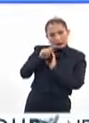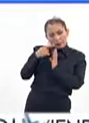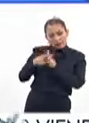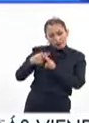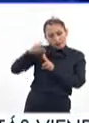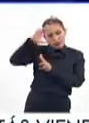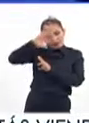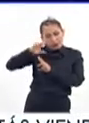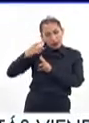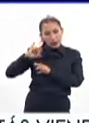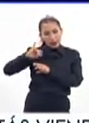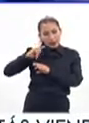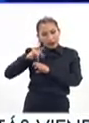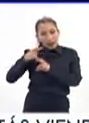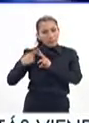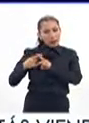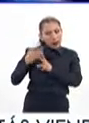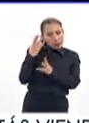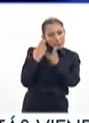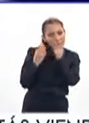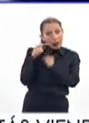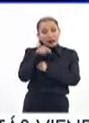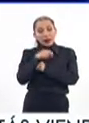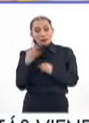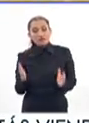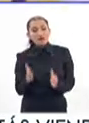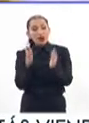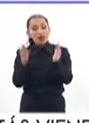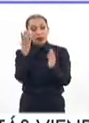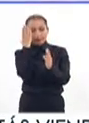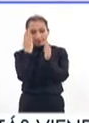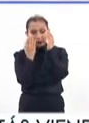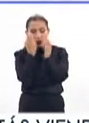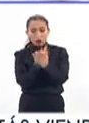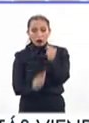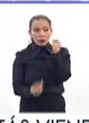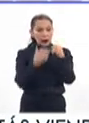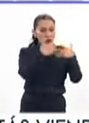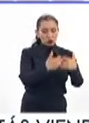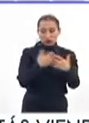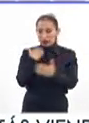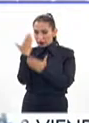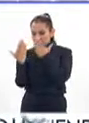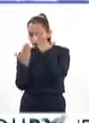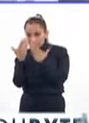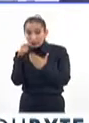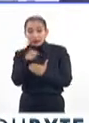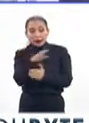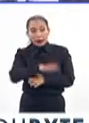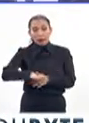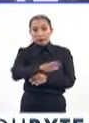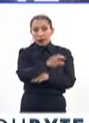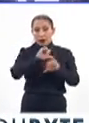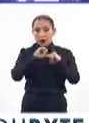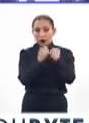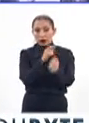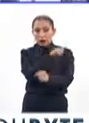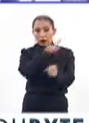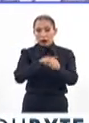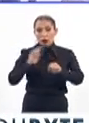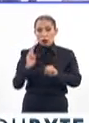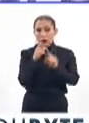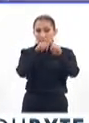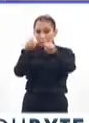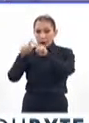ciencia, tecnología, ingeniería y matemáticas, y el impulso de la formación dual con la industria. En este contexto, la Asociación Nacional